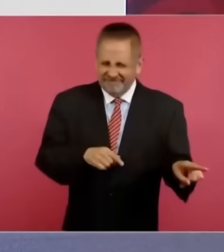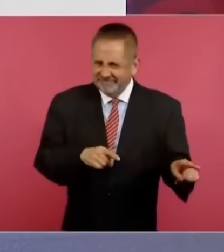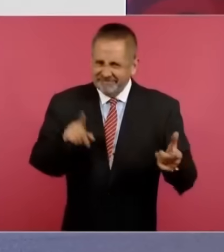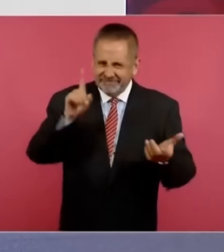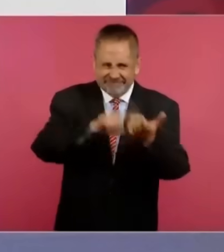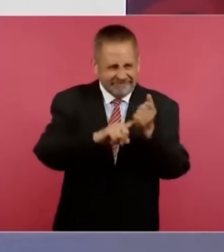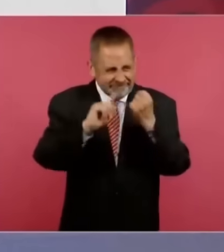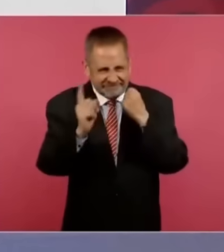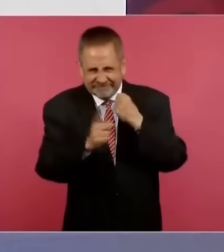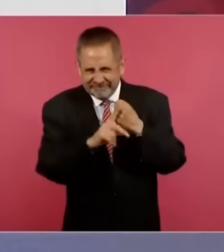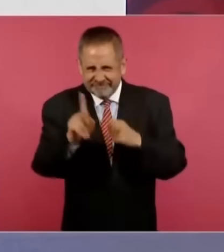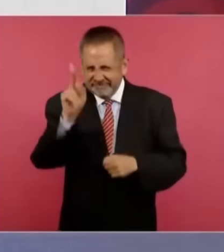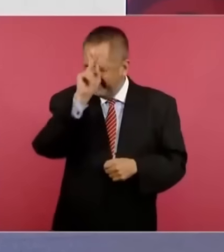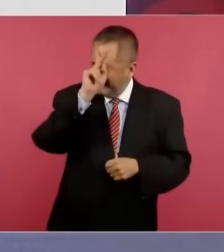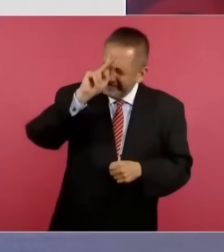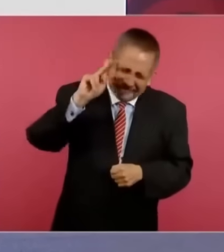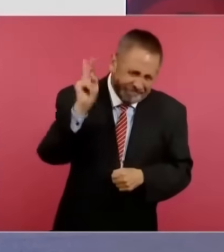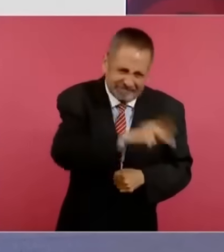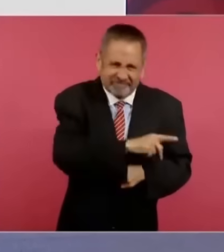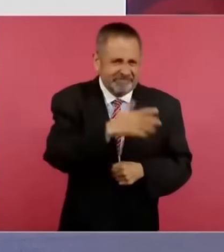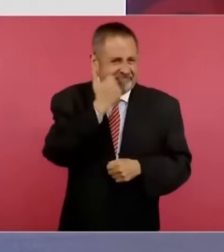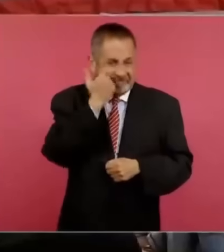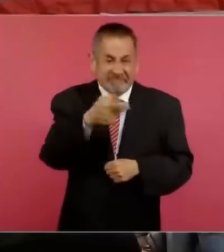peores causas del país